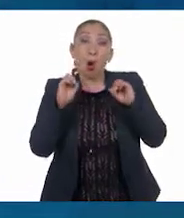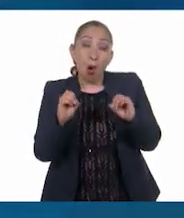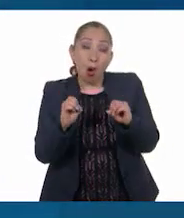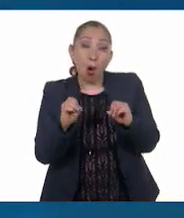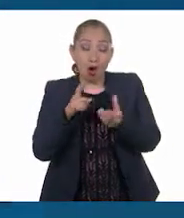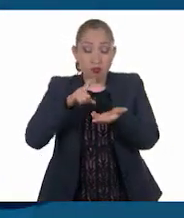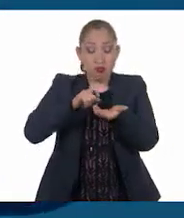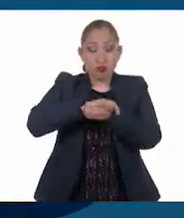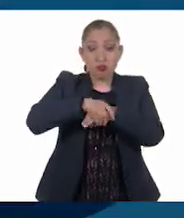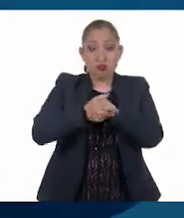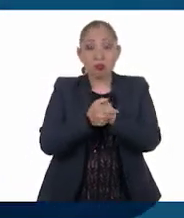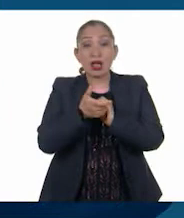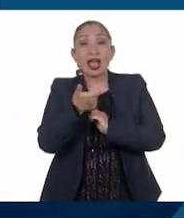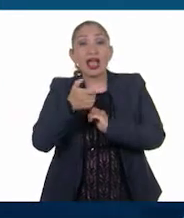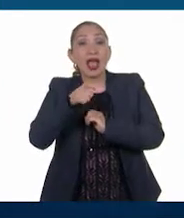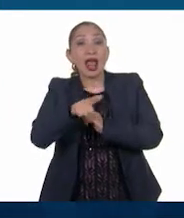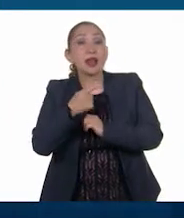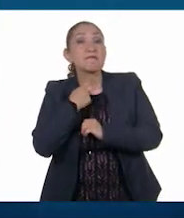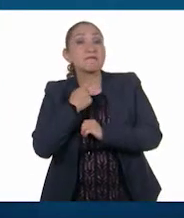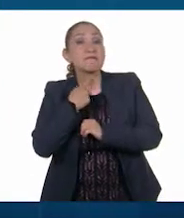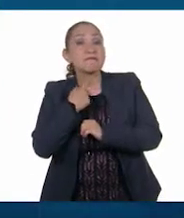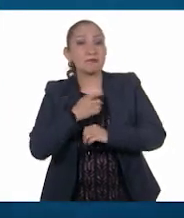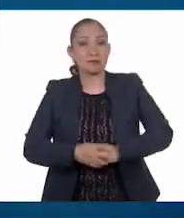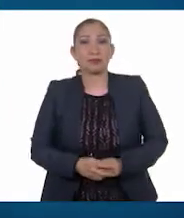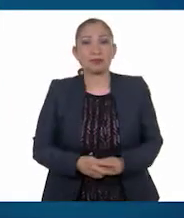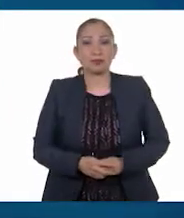aplica desinfectante a base de agua y alcohol.